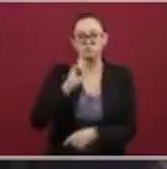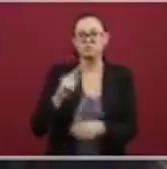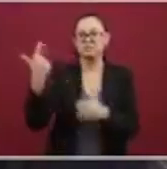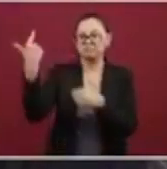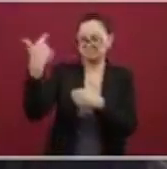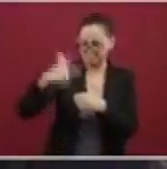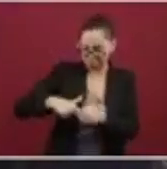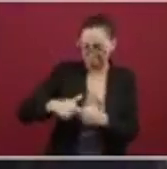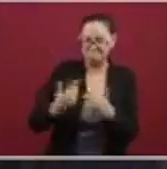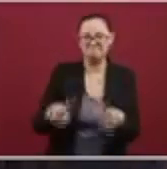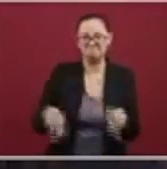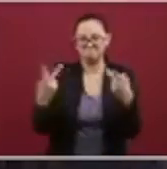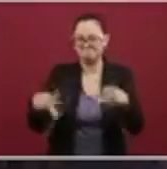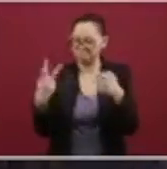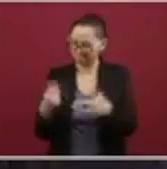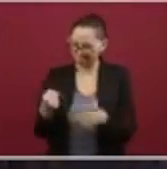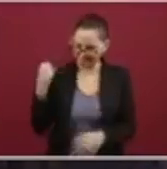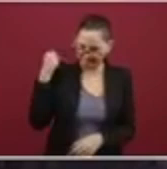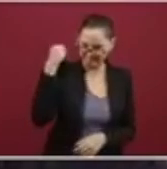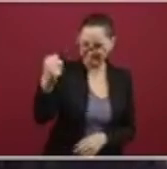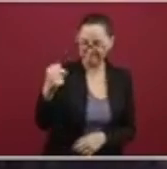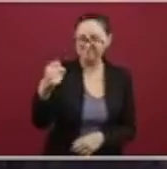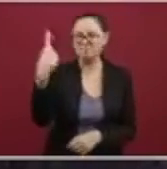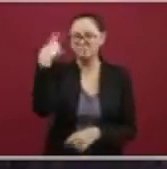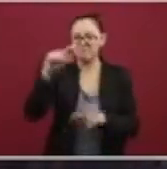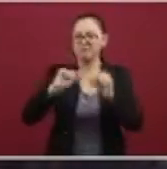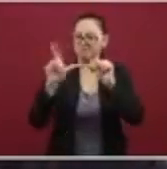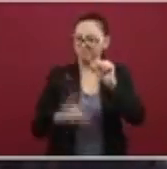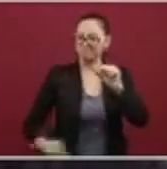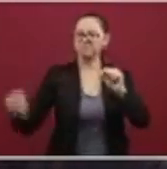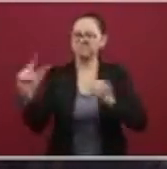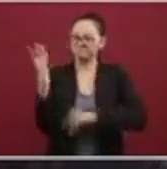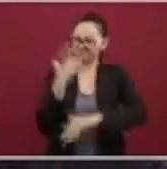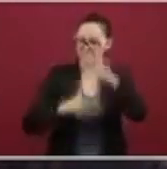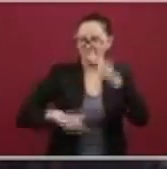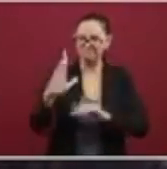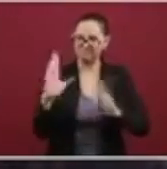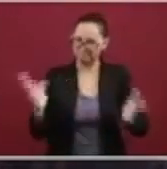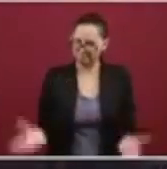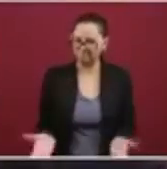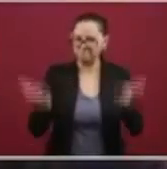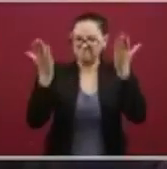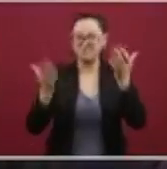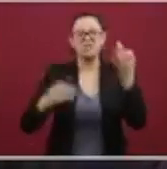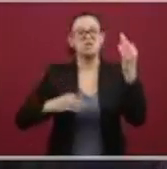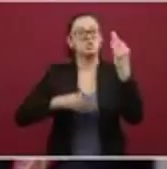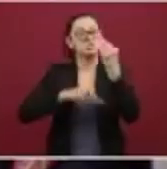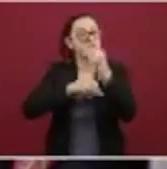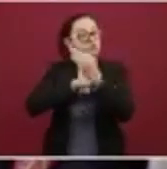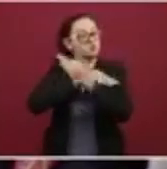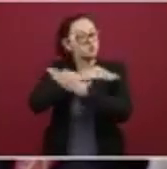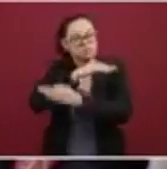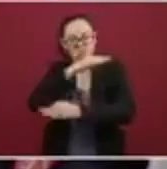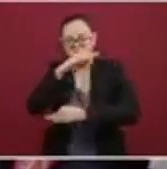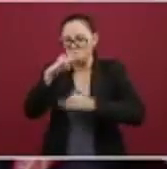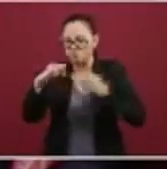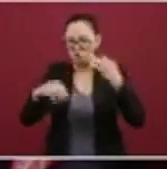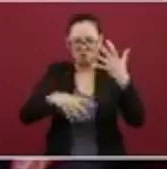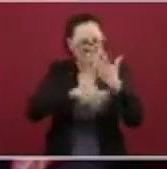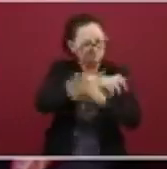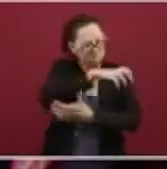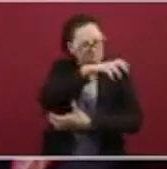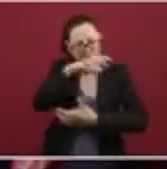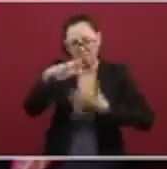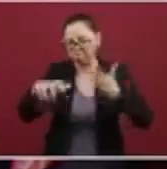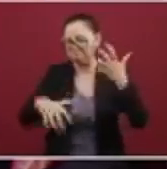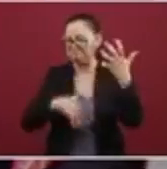gasolina vamos con todo y para levantar el país. Y si alguien se ha dado cuenta de todo el relajo que se hizo